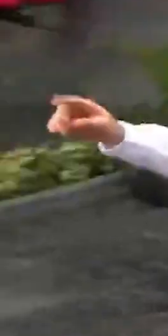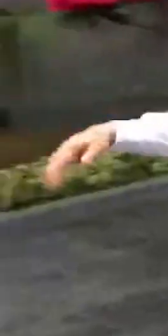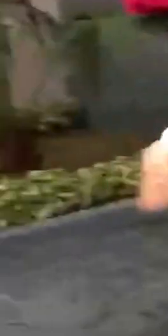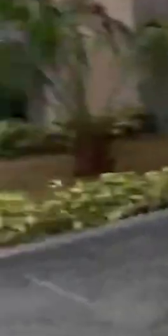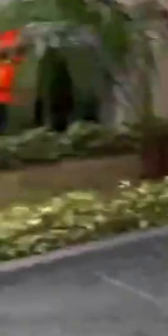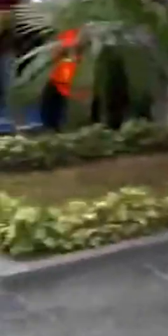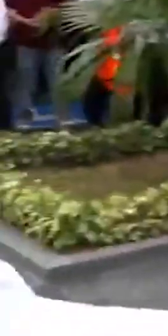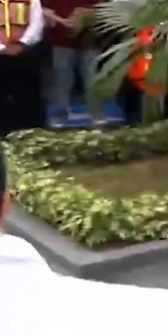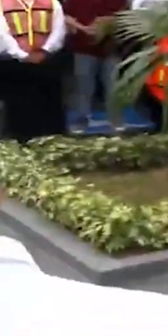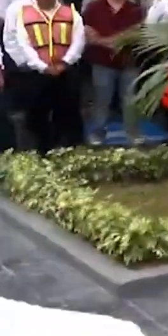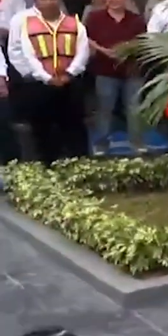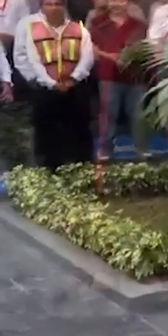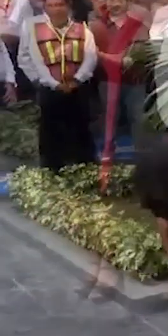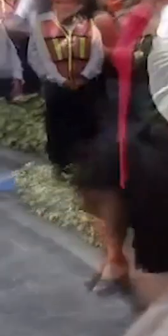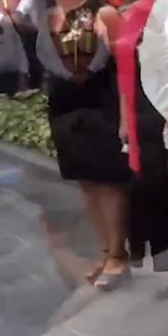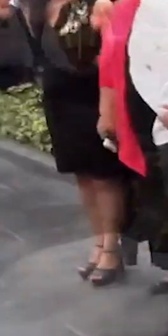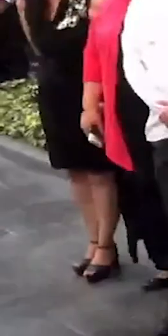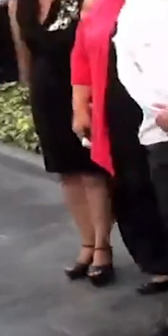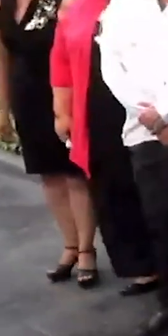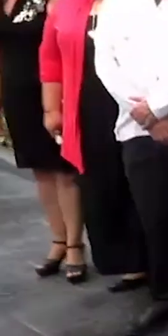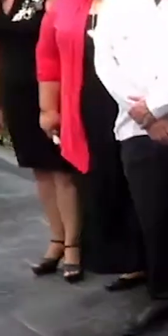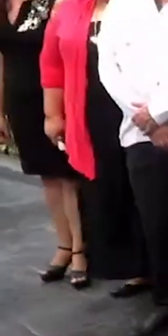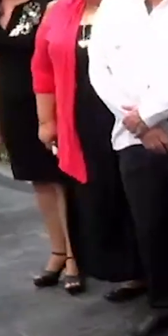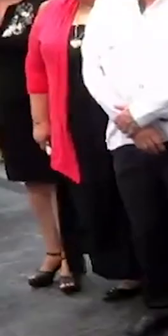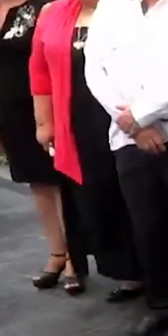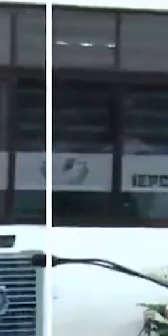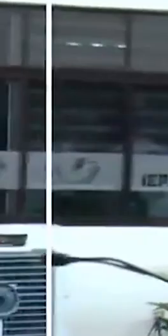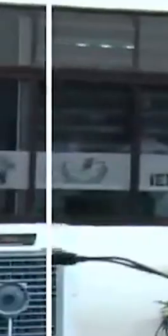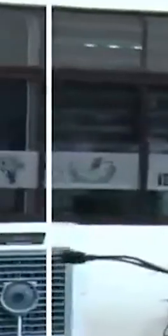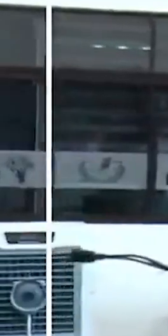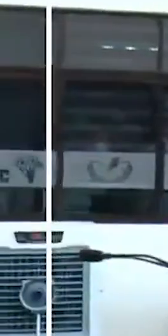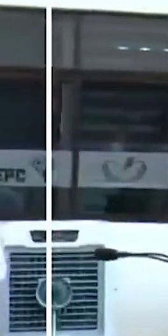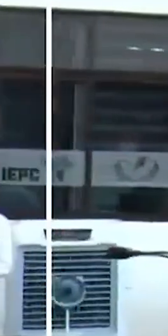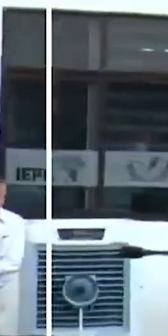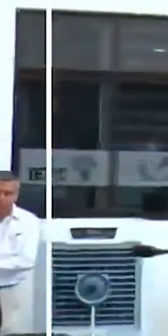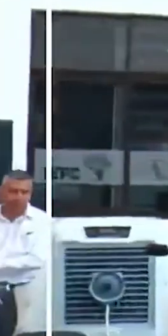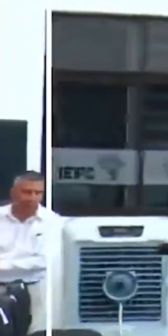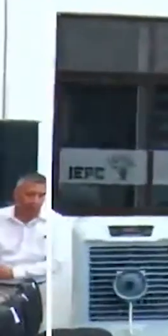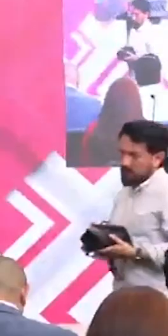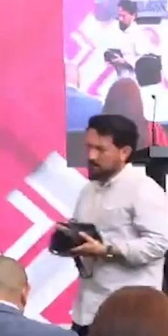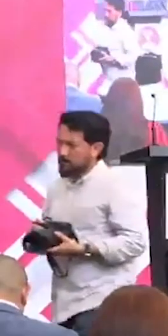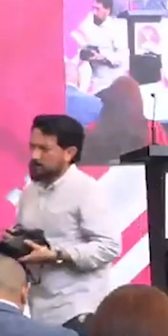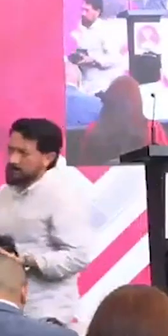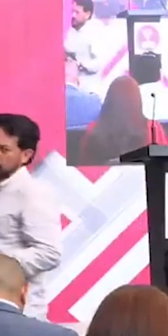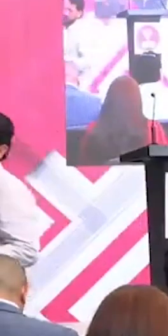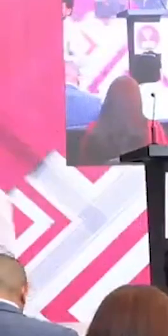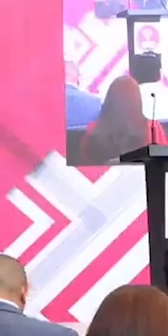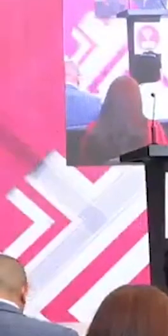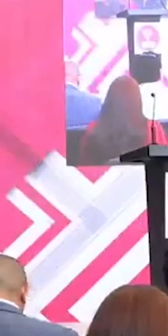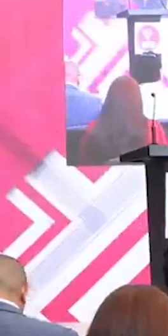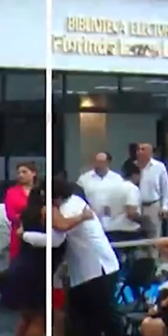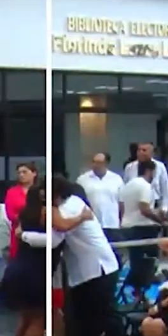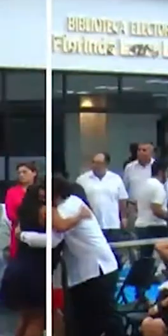a siete años como consejero presidente del iepc Osvaldo Chacón rojas presentó su informe de actividades mismas que